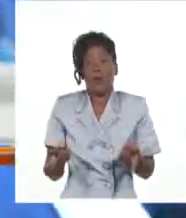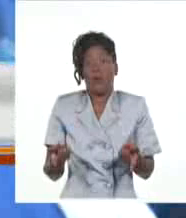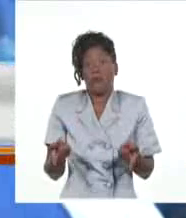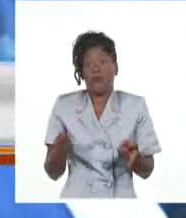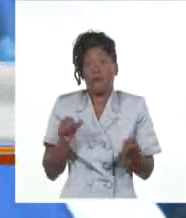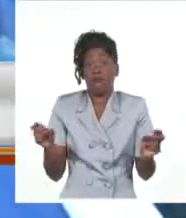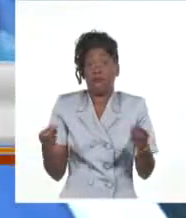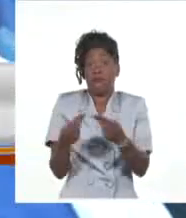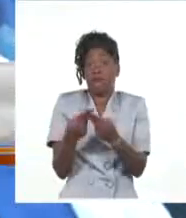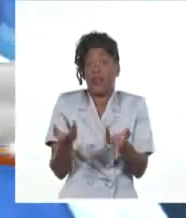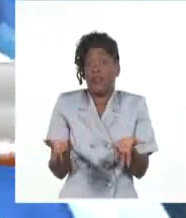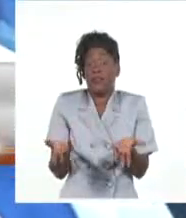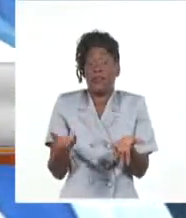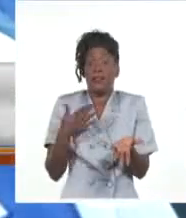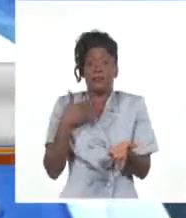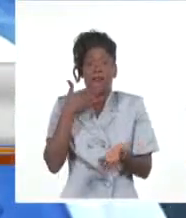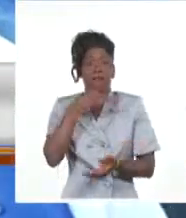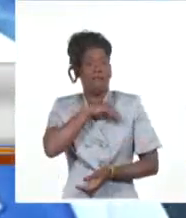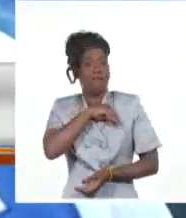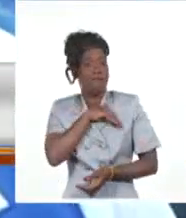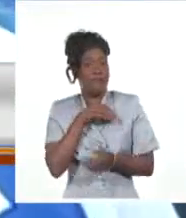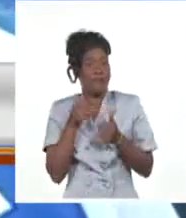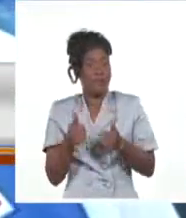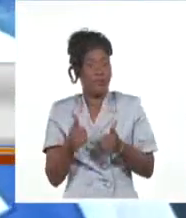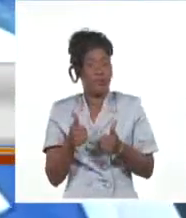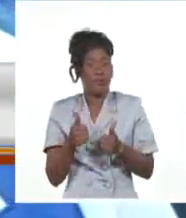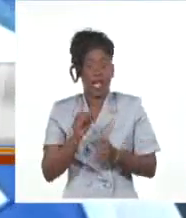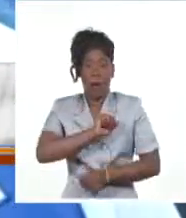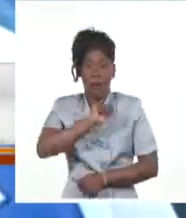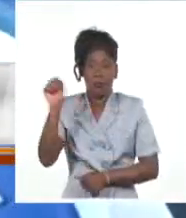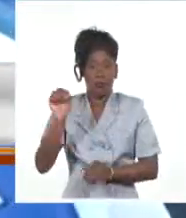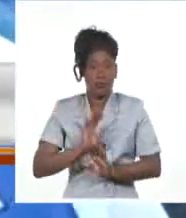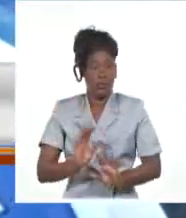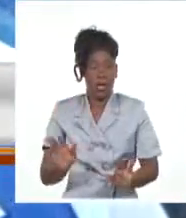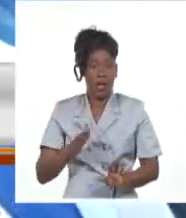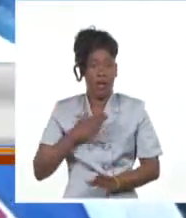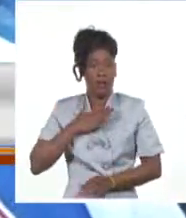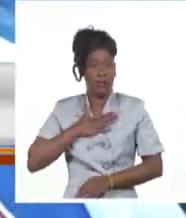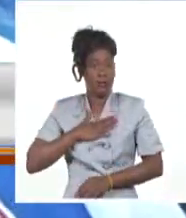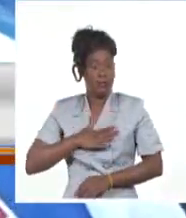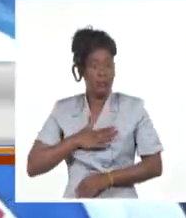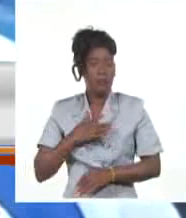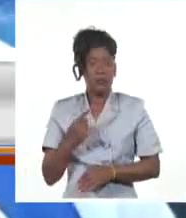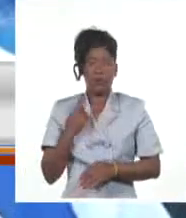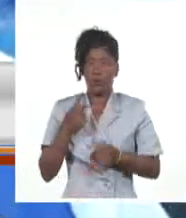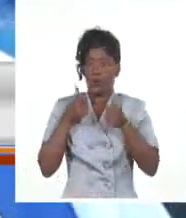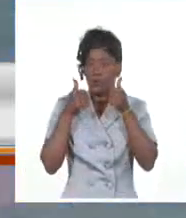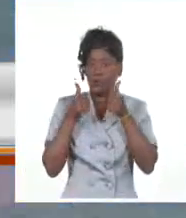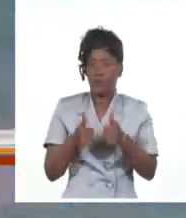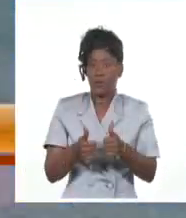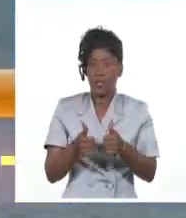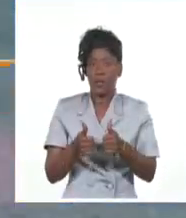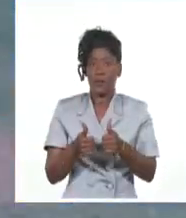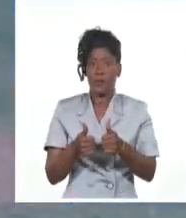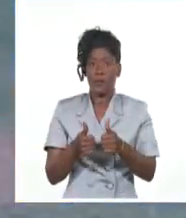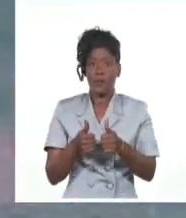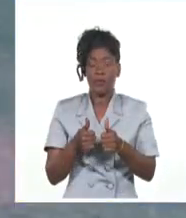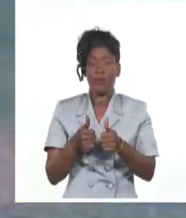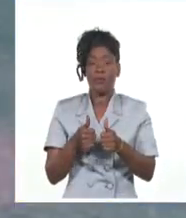ahora con este juego, de la forma que se decidió, ya todos vieron, con dos sábados, jonrón de